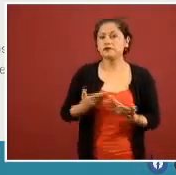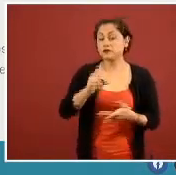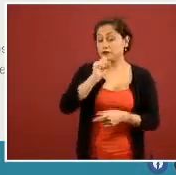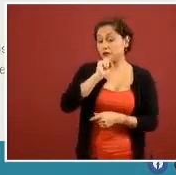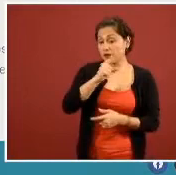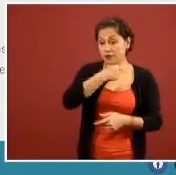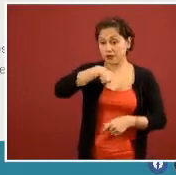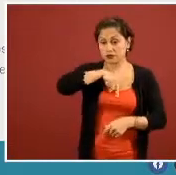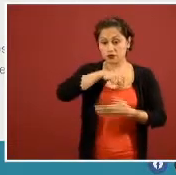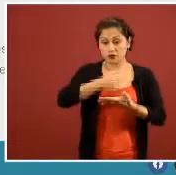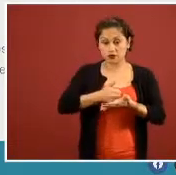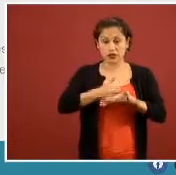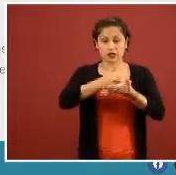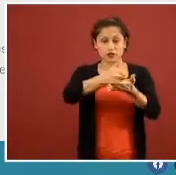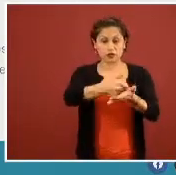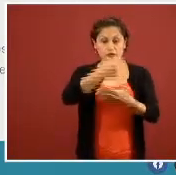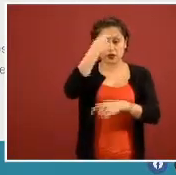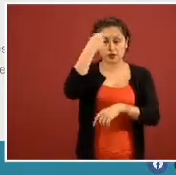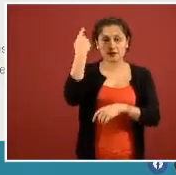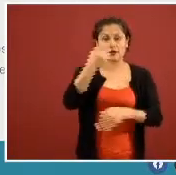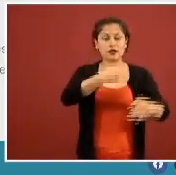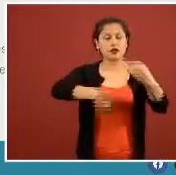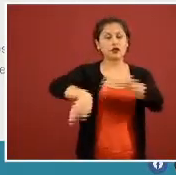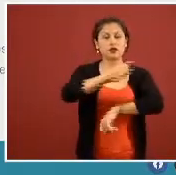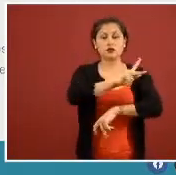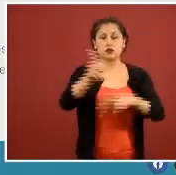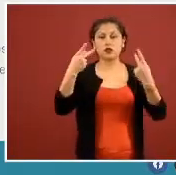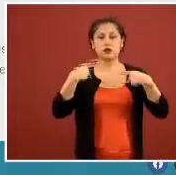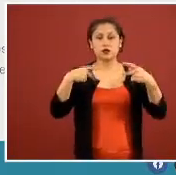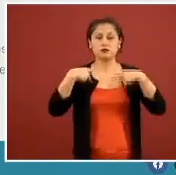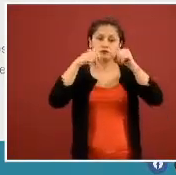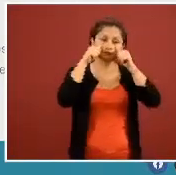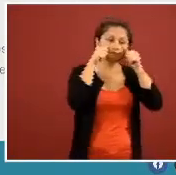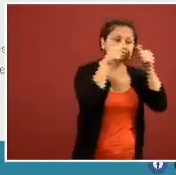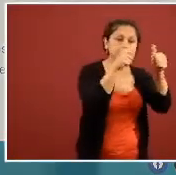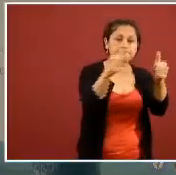brindarles mejor atención a todas las personas.